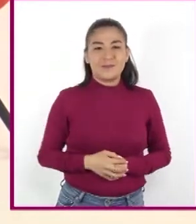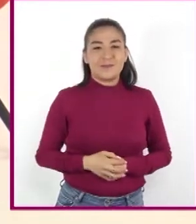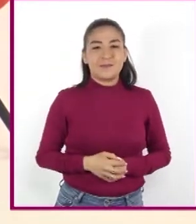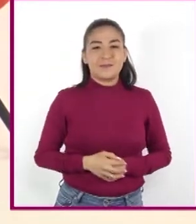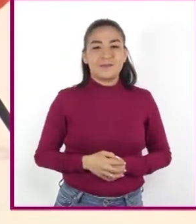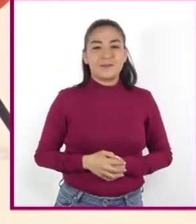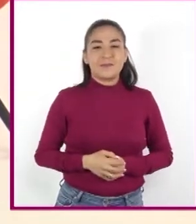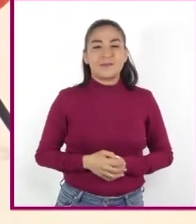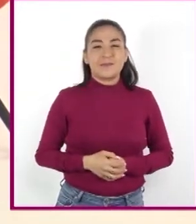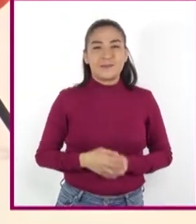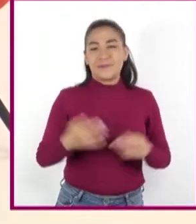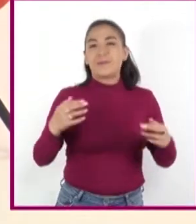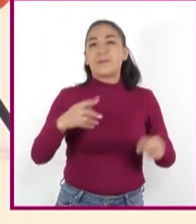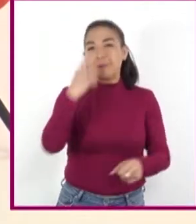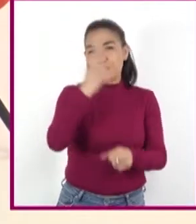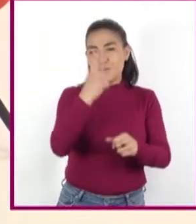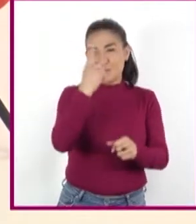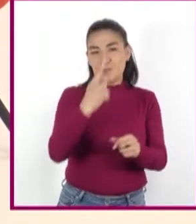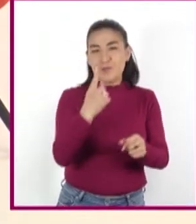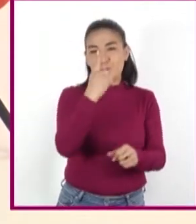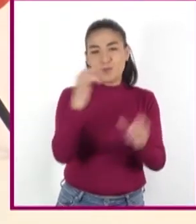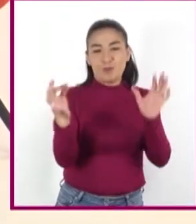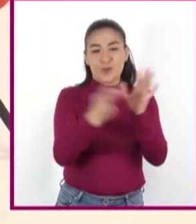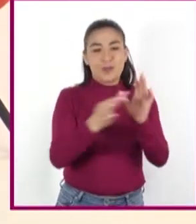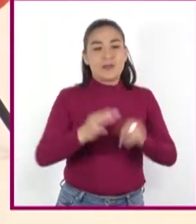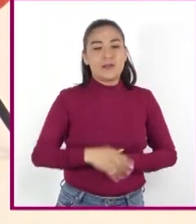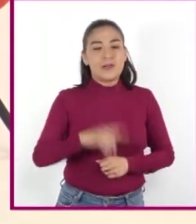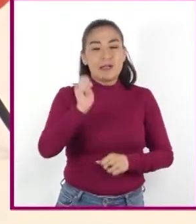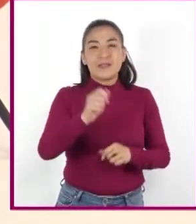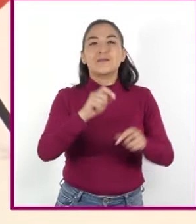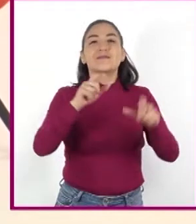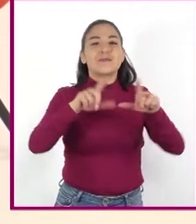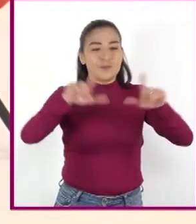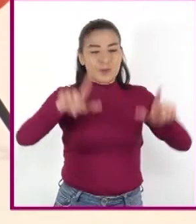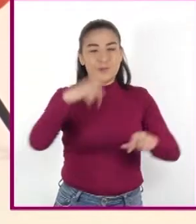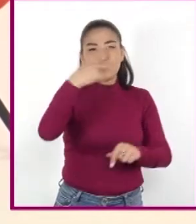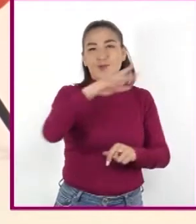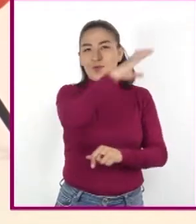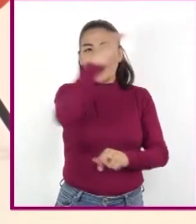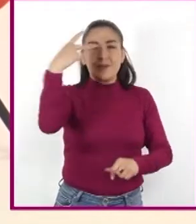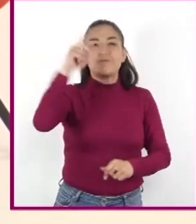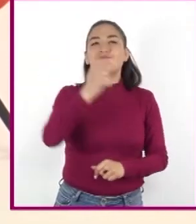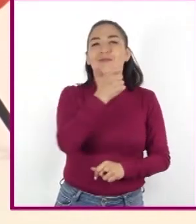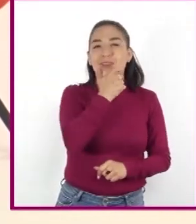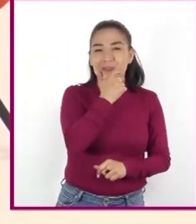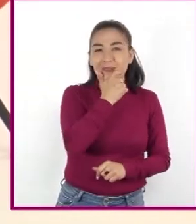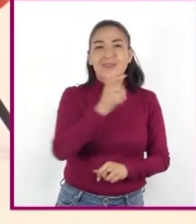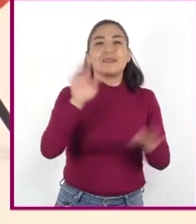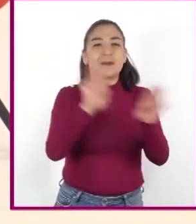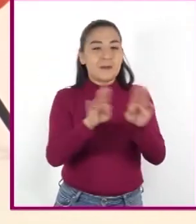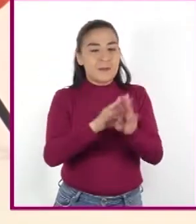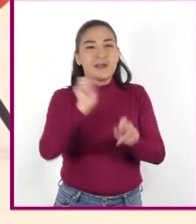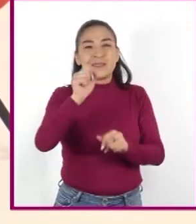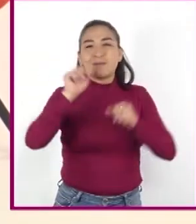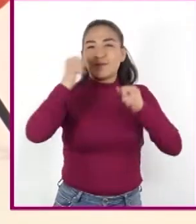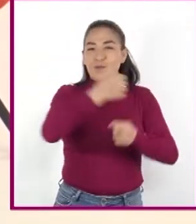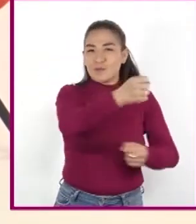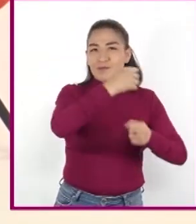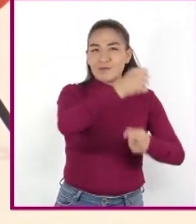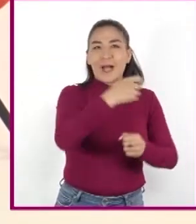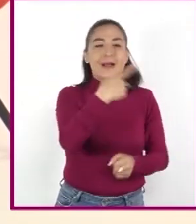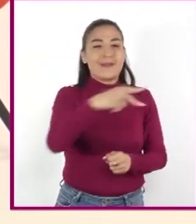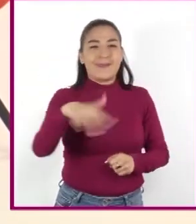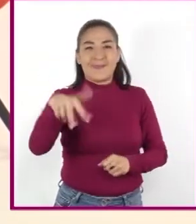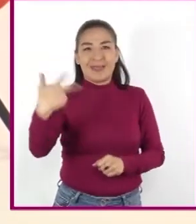Maestra Lourdes. Por 1 punto. Es la postal del Parlamento inglés. Se relaciona con las protestas legales que hicieron las 13